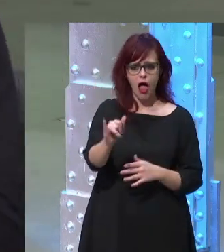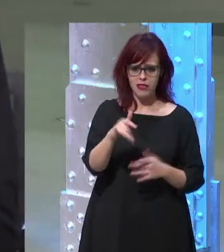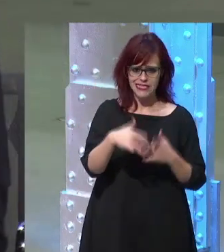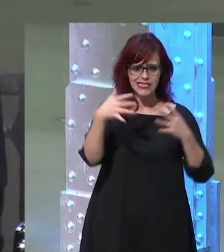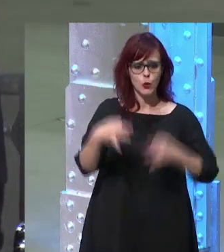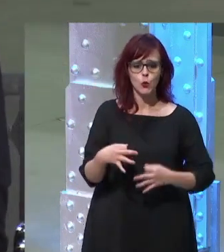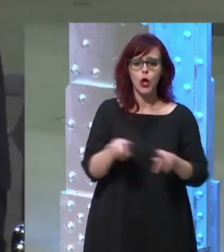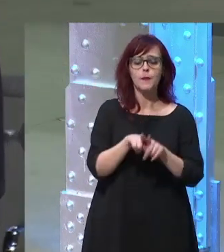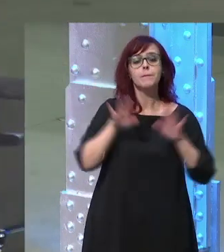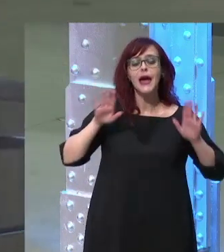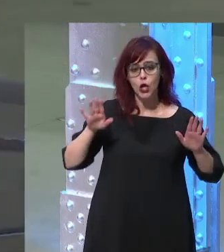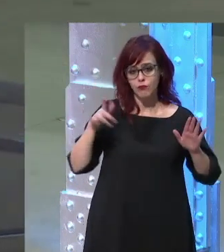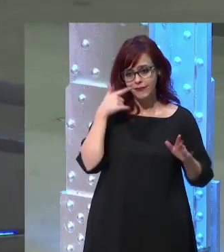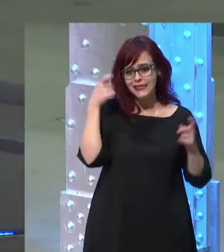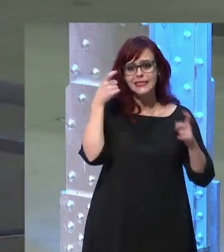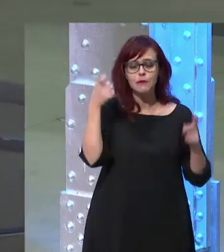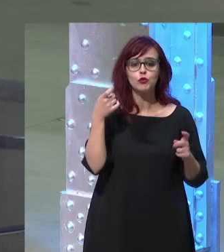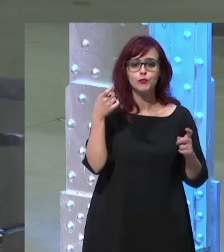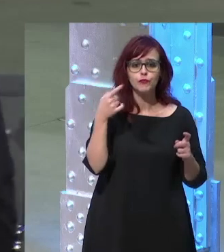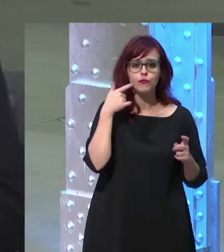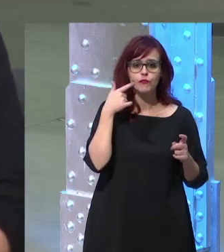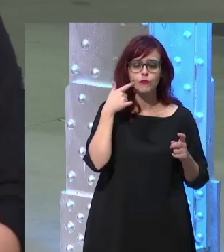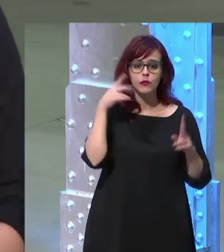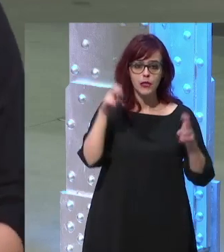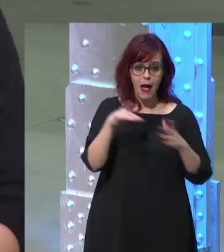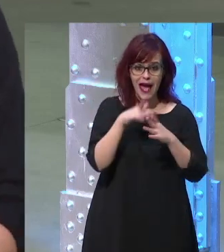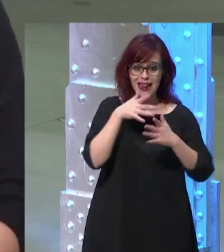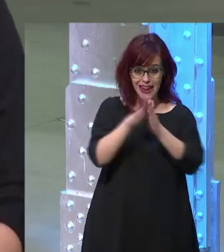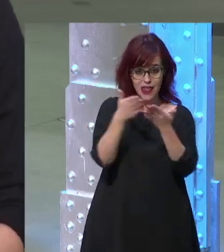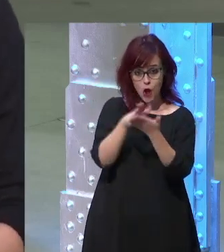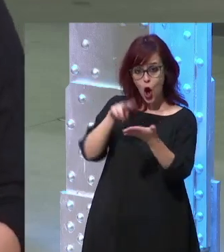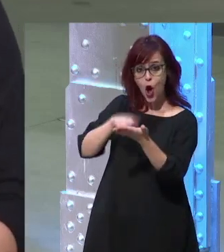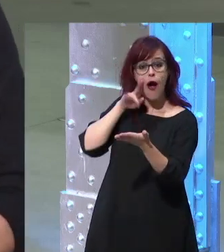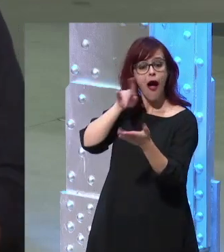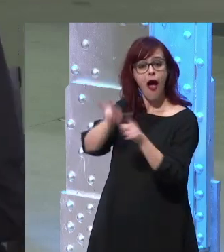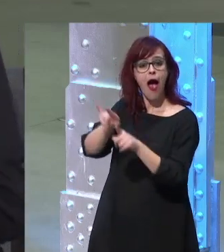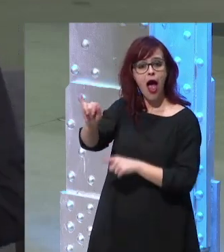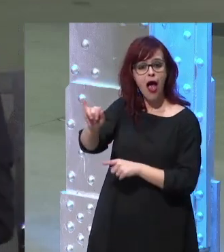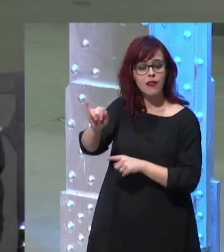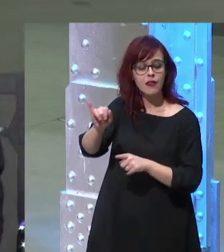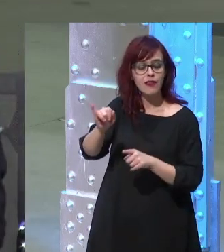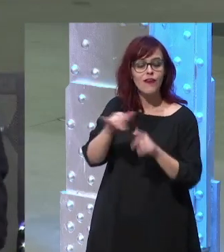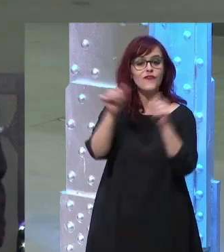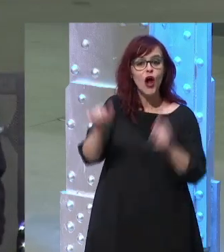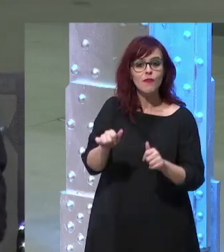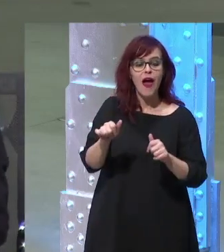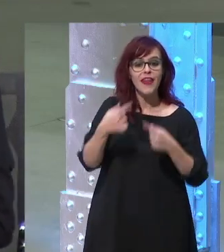seguro, pero vamos. O sea que es un libro donde vais a encontrar muchísimas fórmulas y